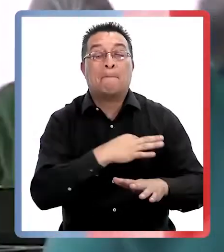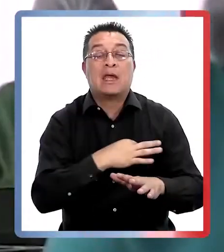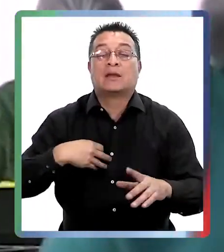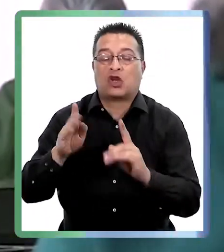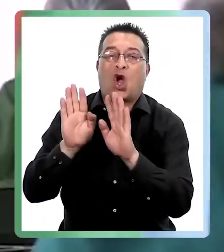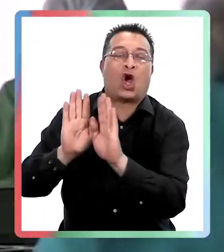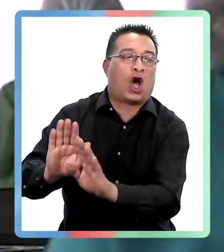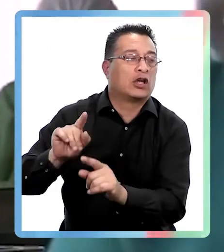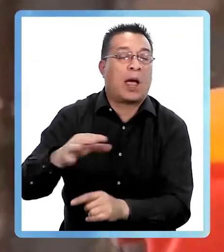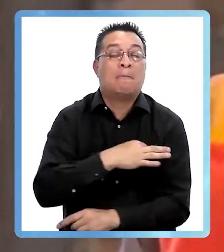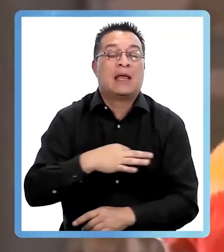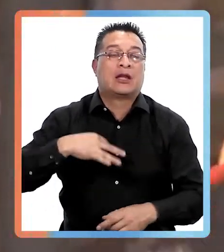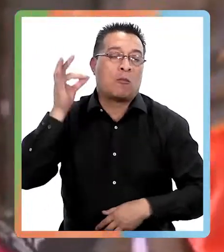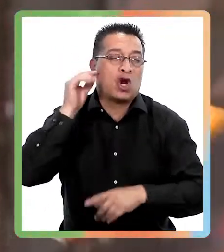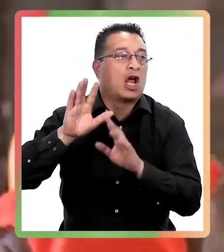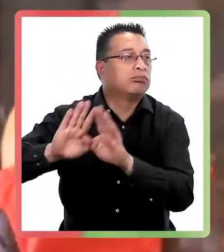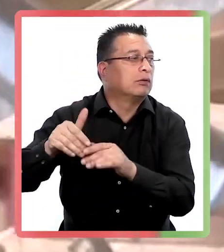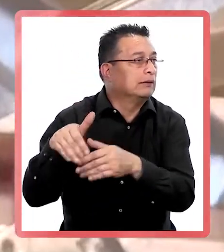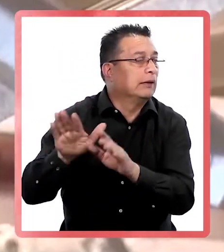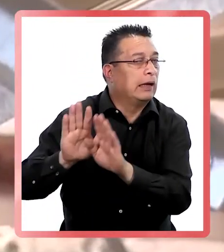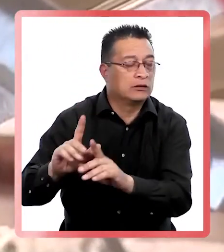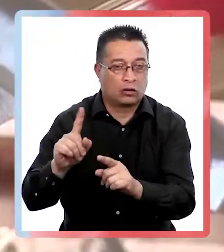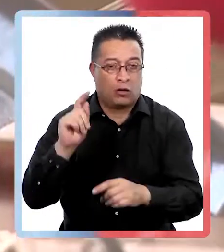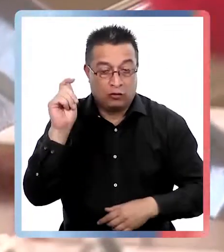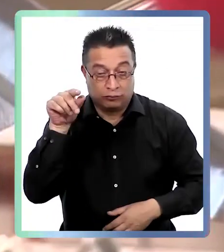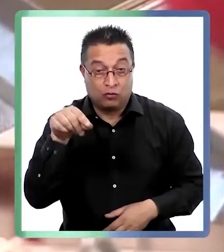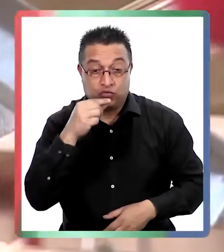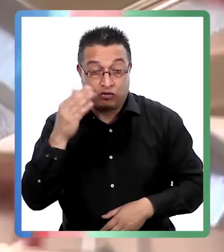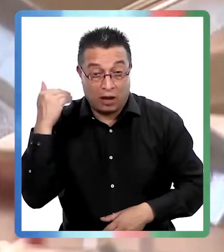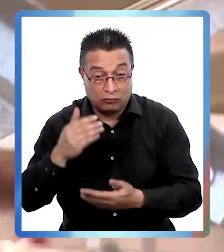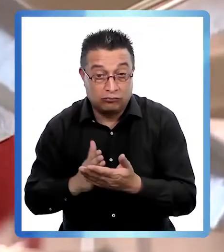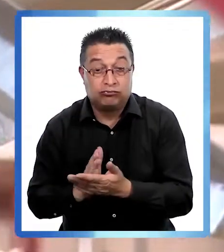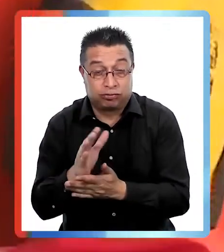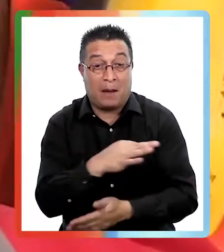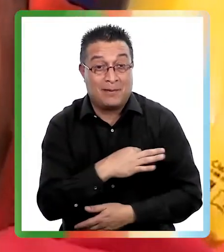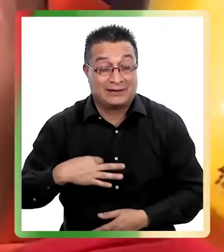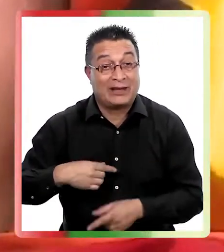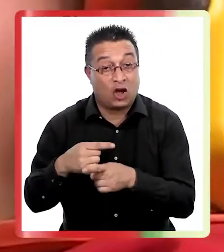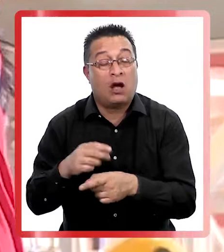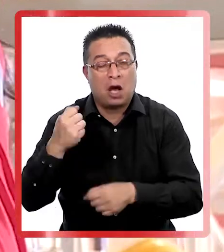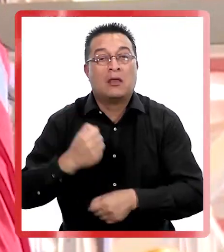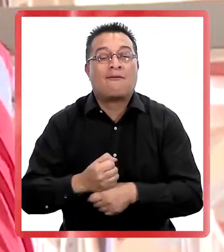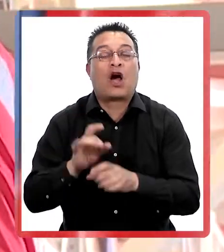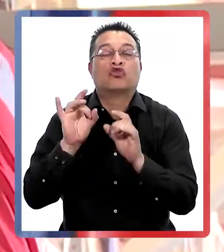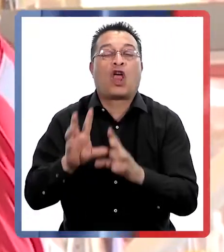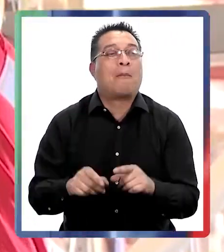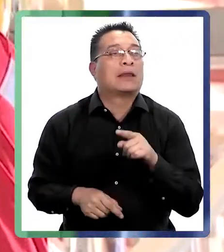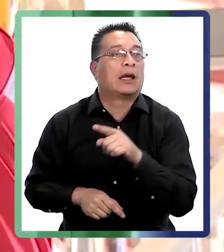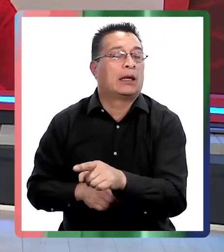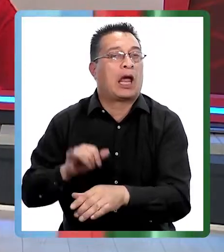ministerio en particular del Ministerio de la Mujer, ¿no? Se creó no hace tantos años y se pensaba que la tarea era casi únicamente